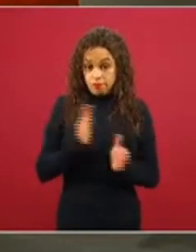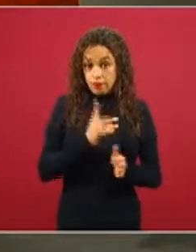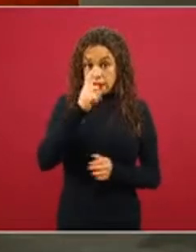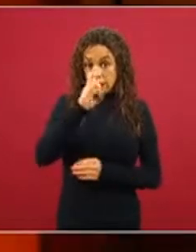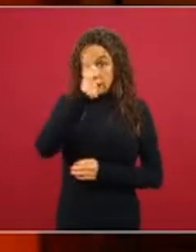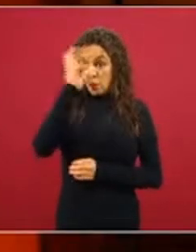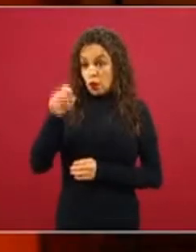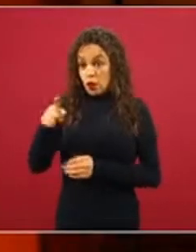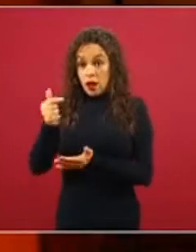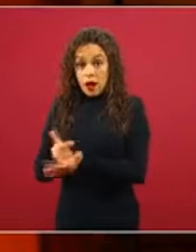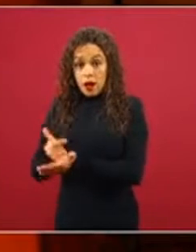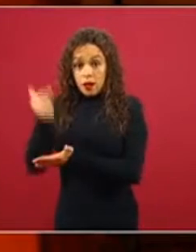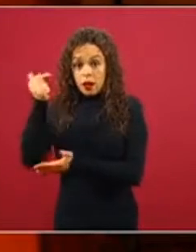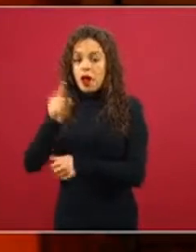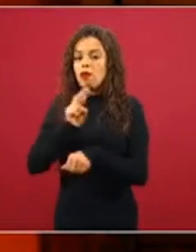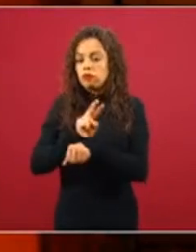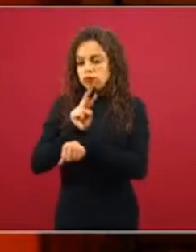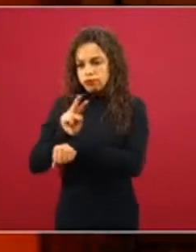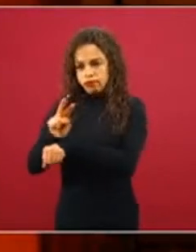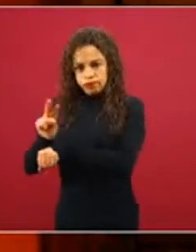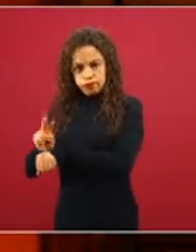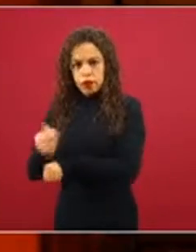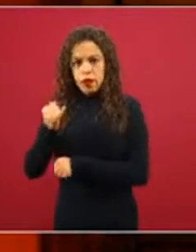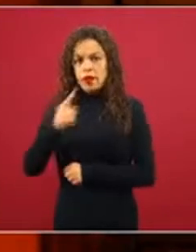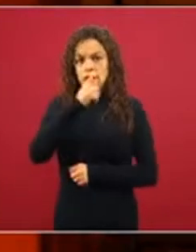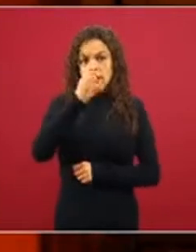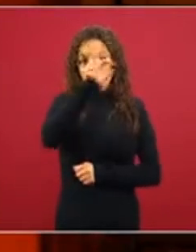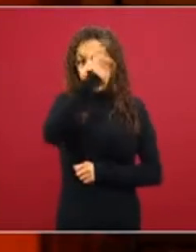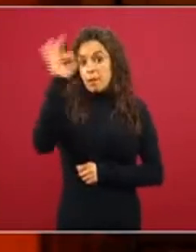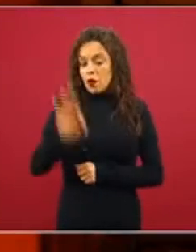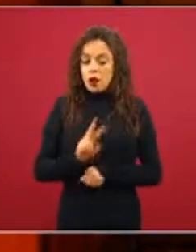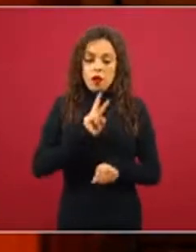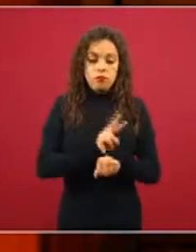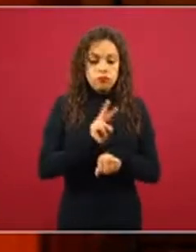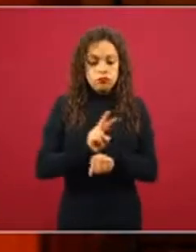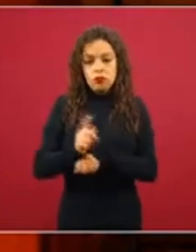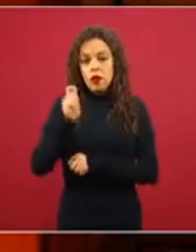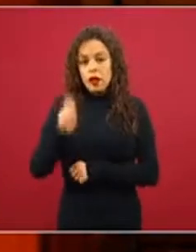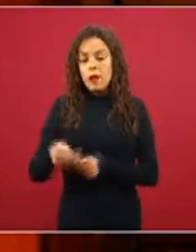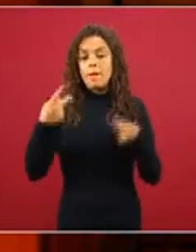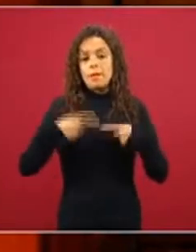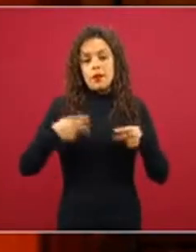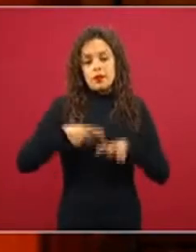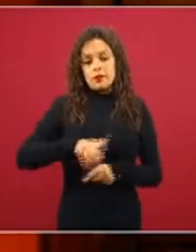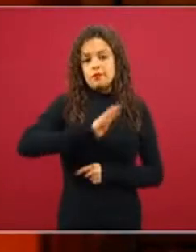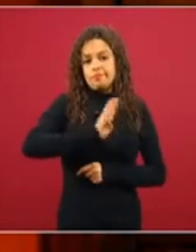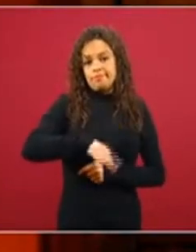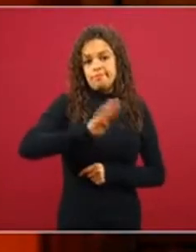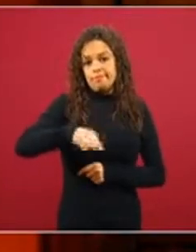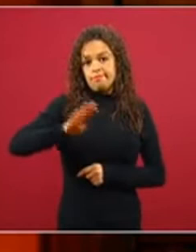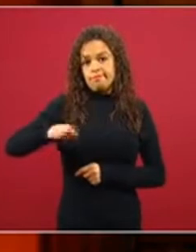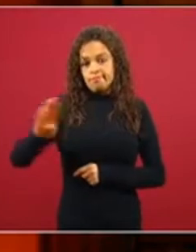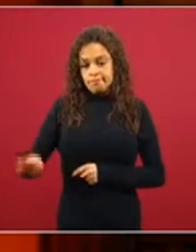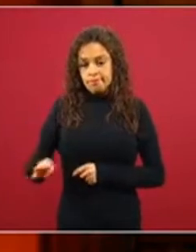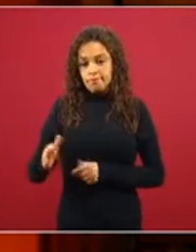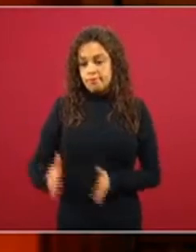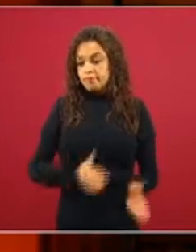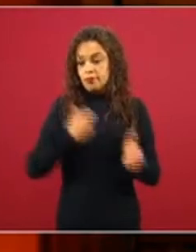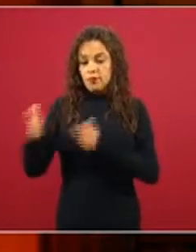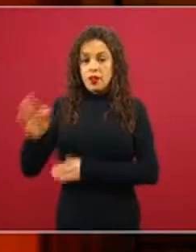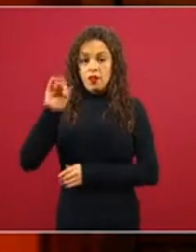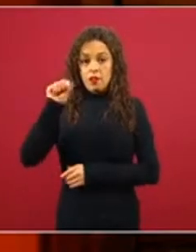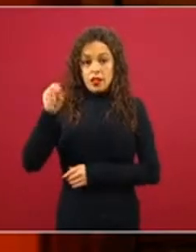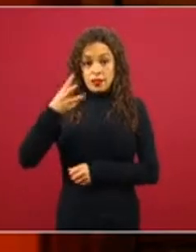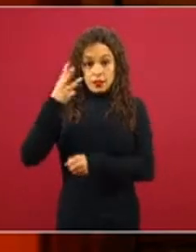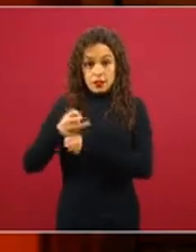graves y en su momento al 100% de defunciones, recordando que un enfoque en la fase 3 es precisamente el paciente